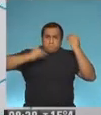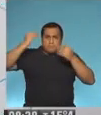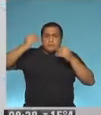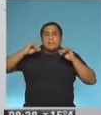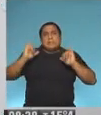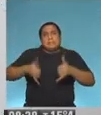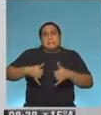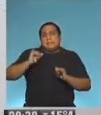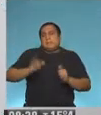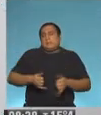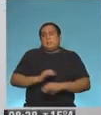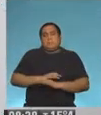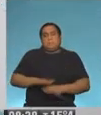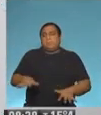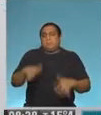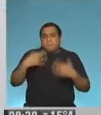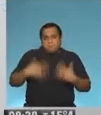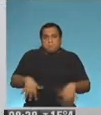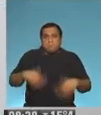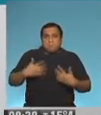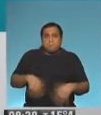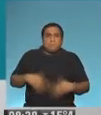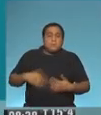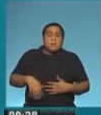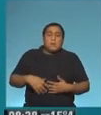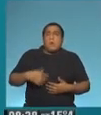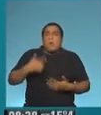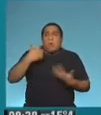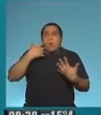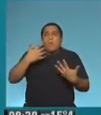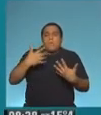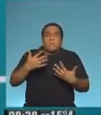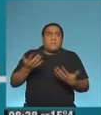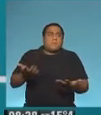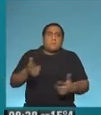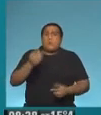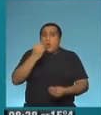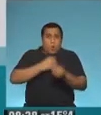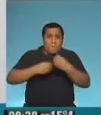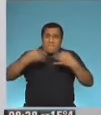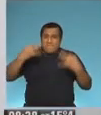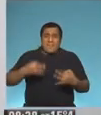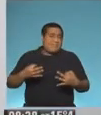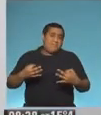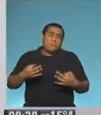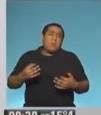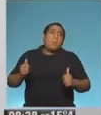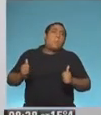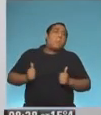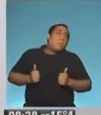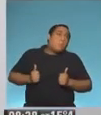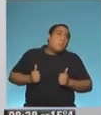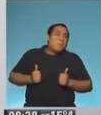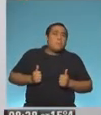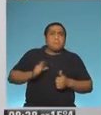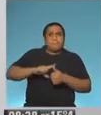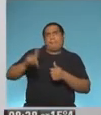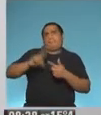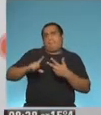aparte, es un hecho que es más que evidente, ¿no? Y tiene que ver con la mala alimentación, con el sedentarismo, con estos factores que